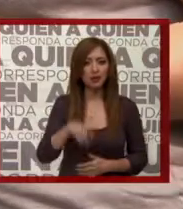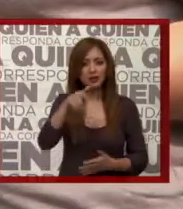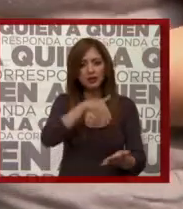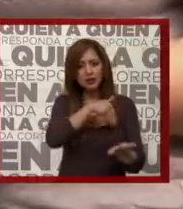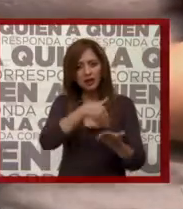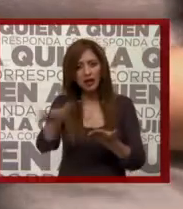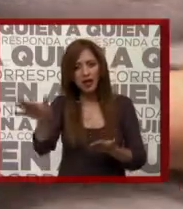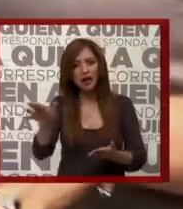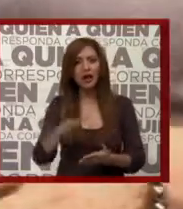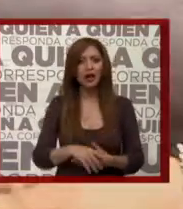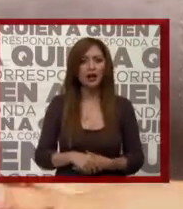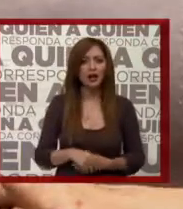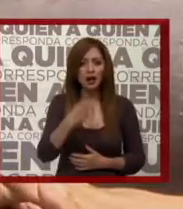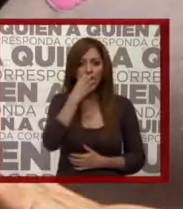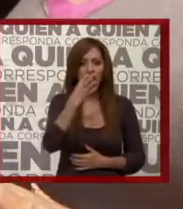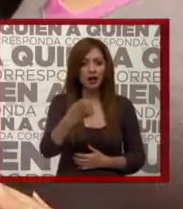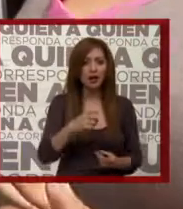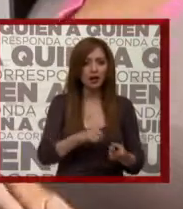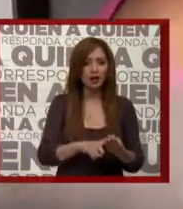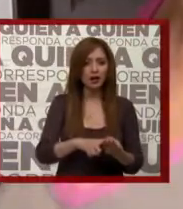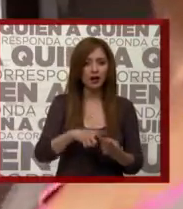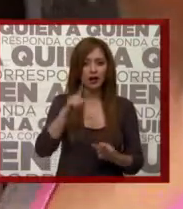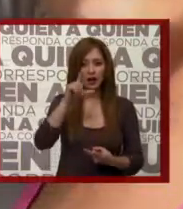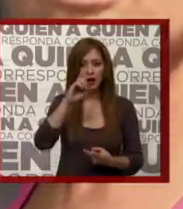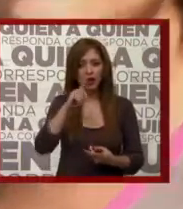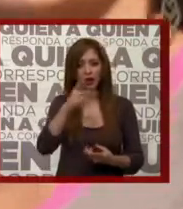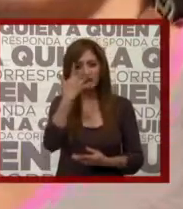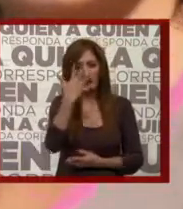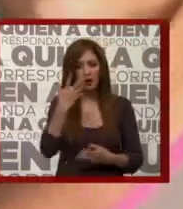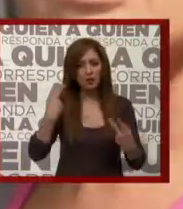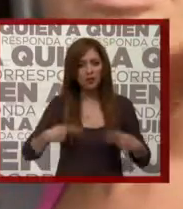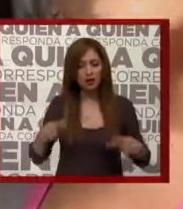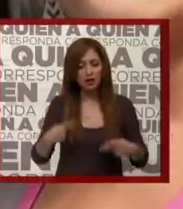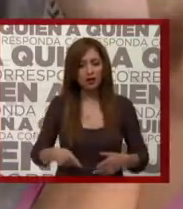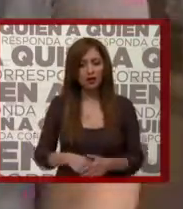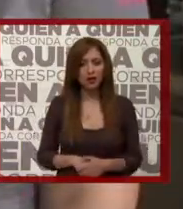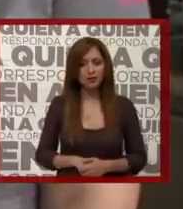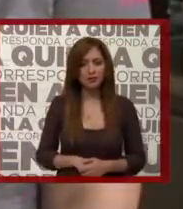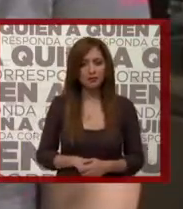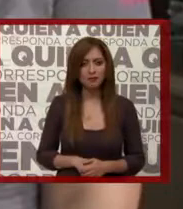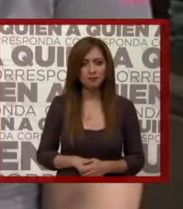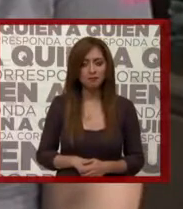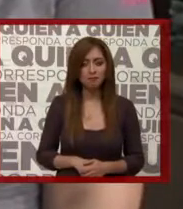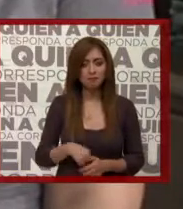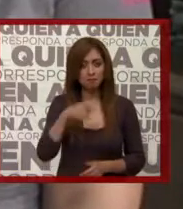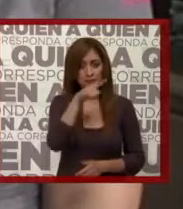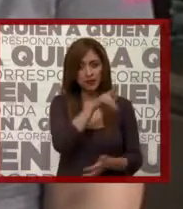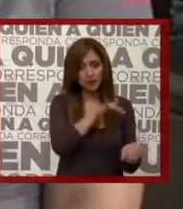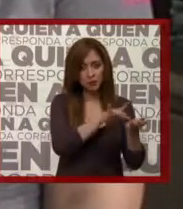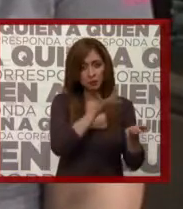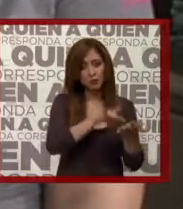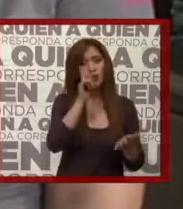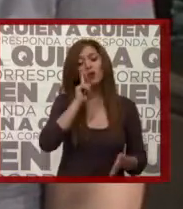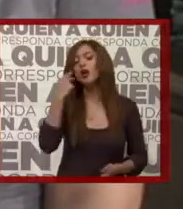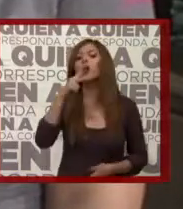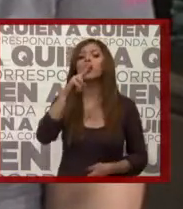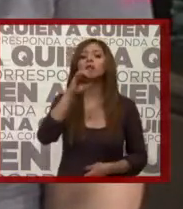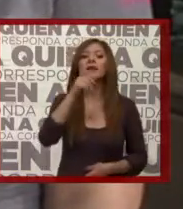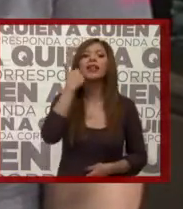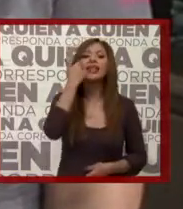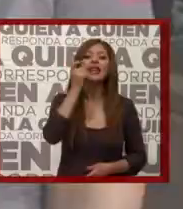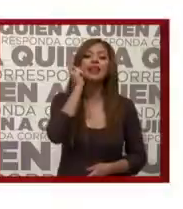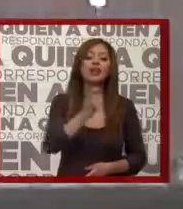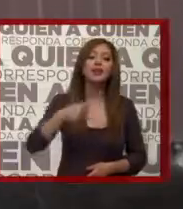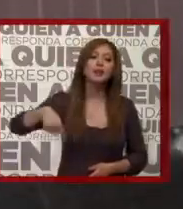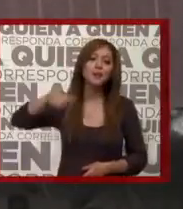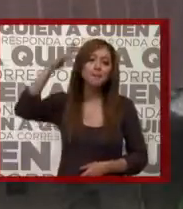Saraí, Leonardo, son cinco. El apoyo que pide Rosalba es para que una